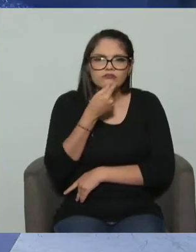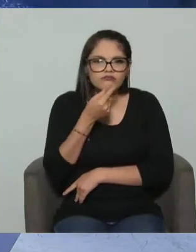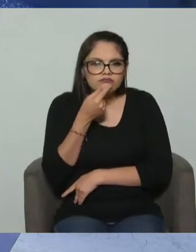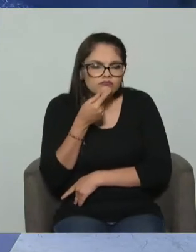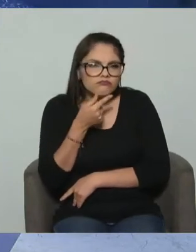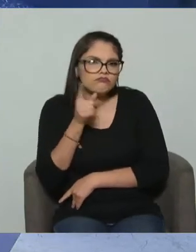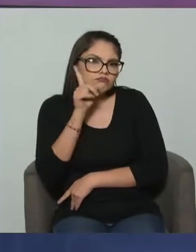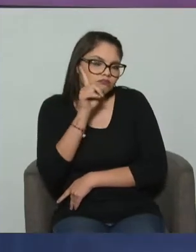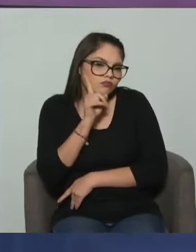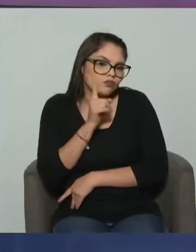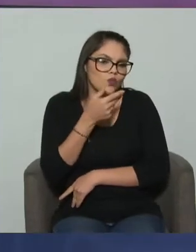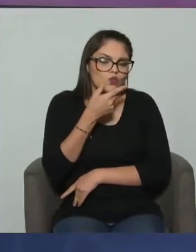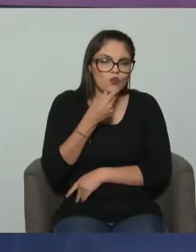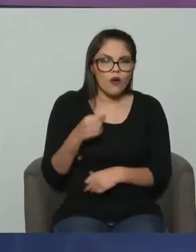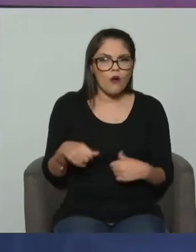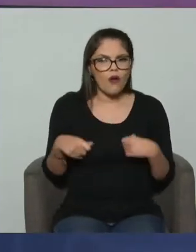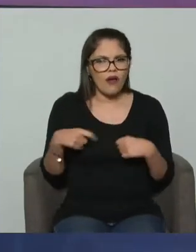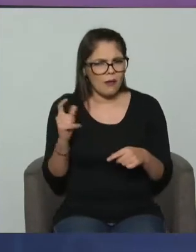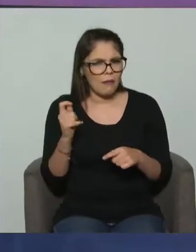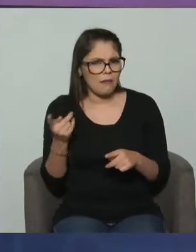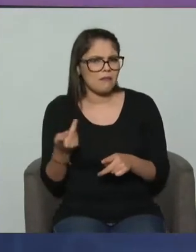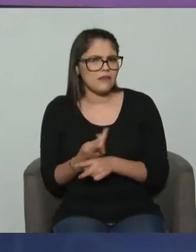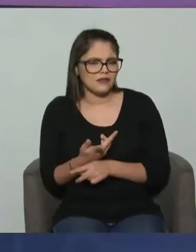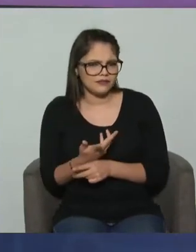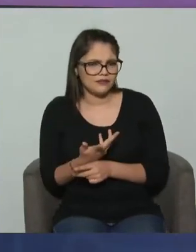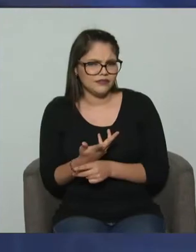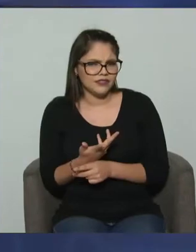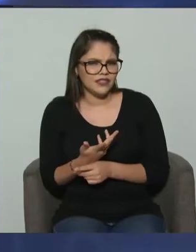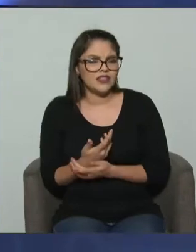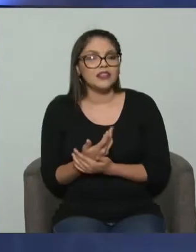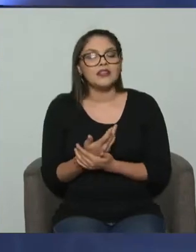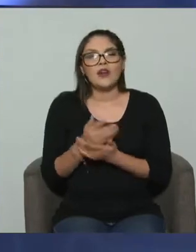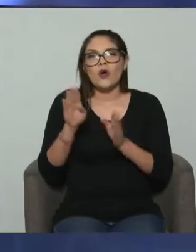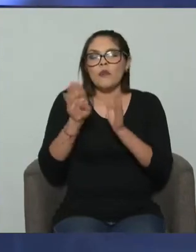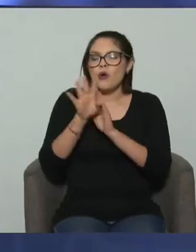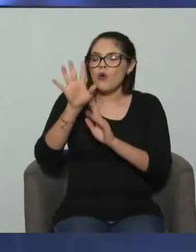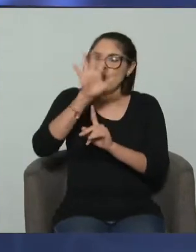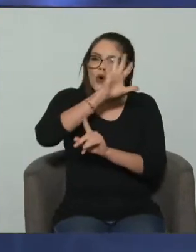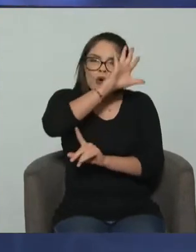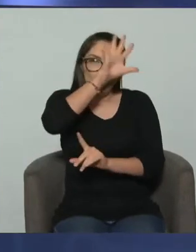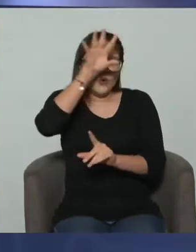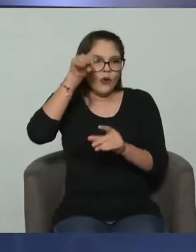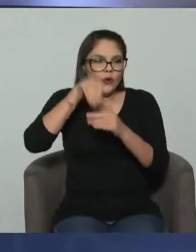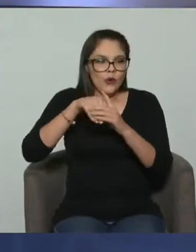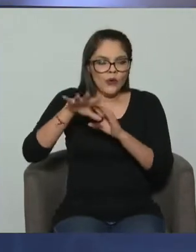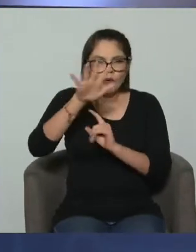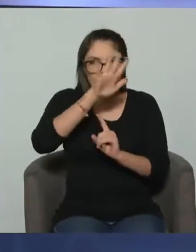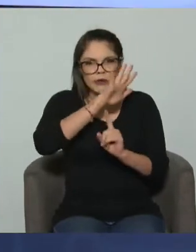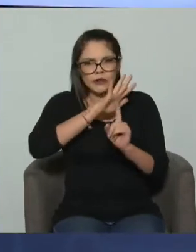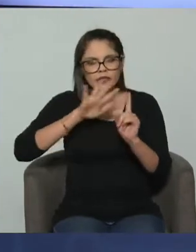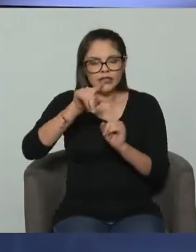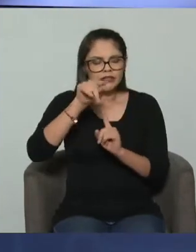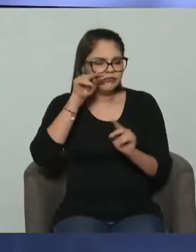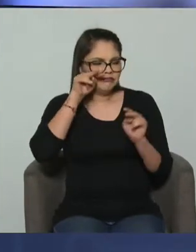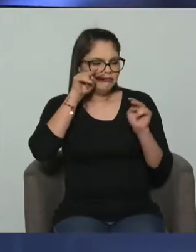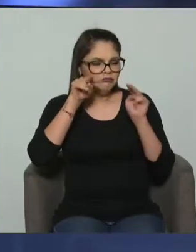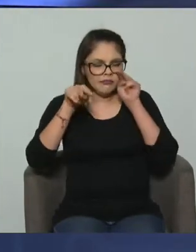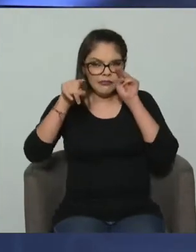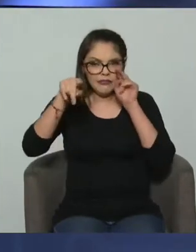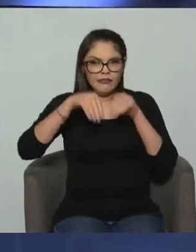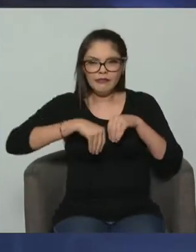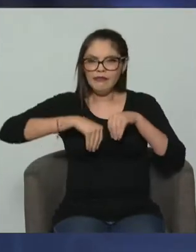también destruir parte o gran parte de tu vida. La pregunta correcta, ¿qué es lo que pasa entonces como